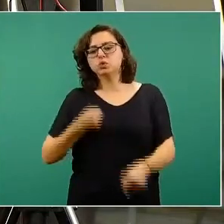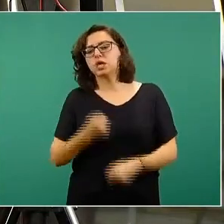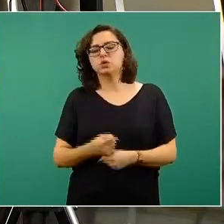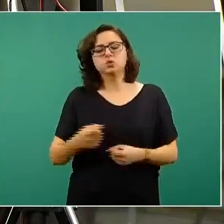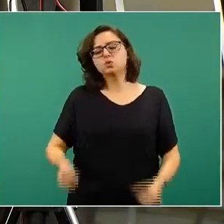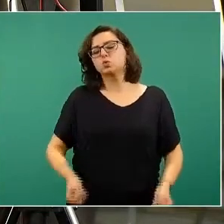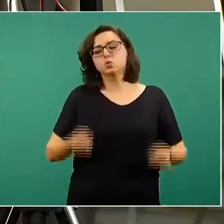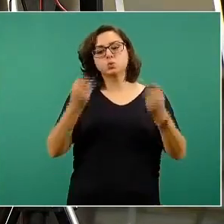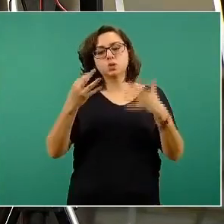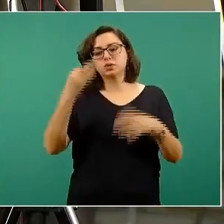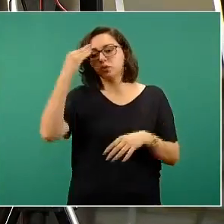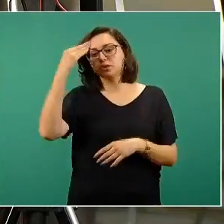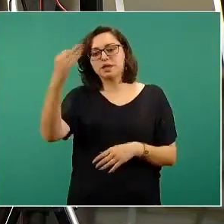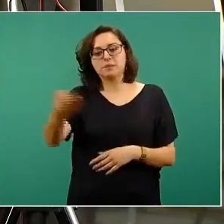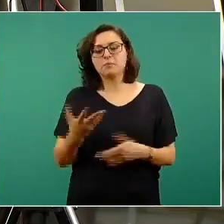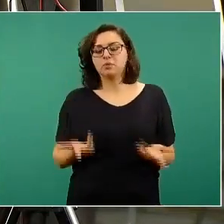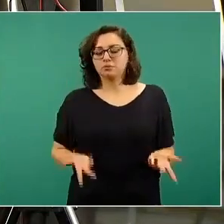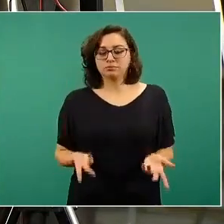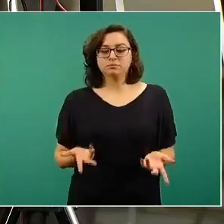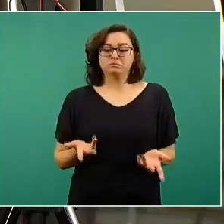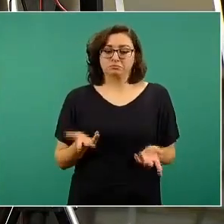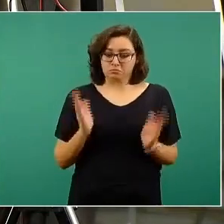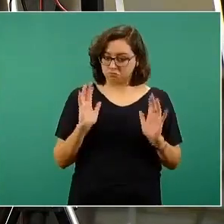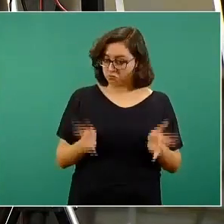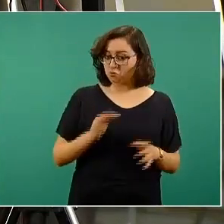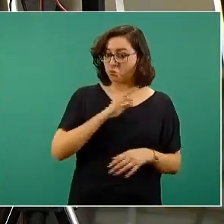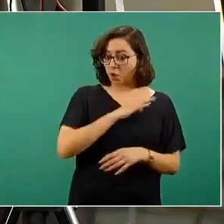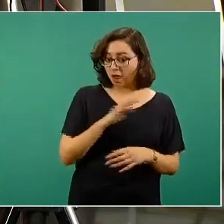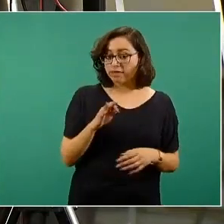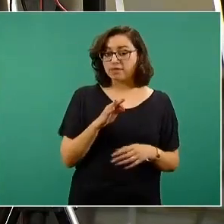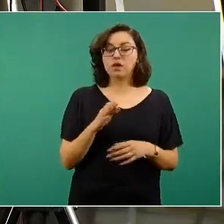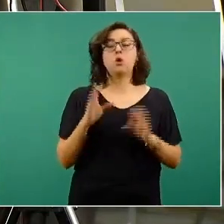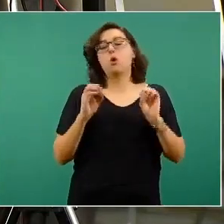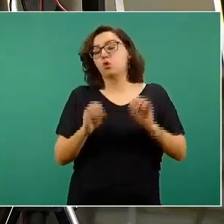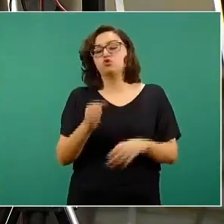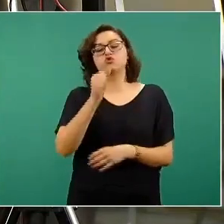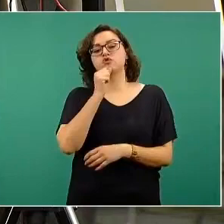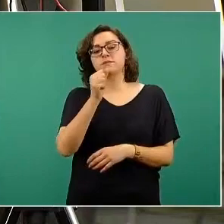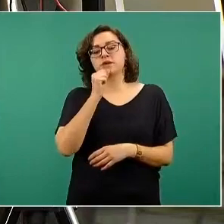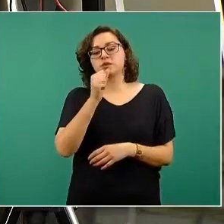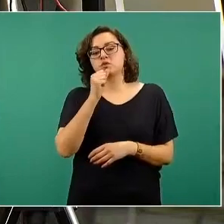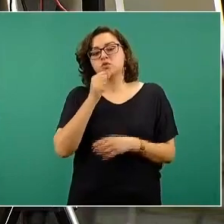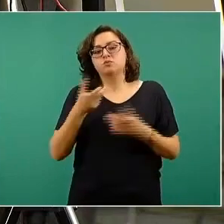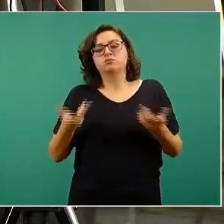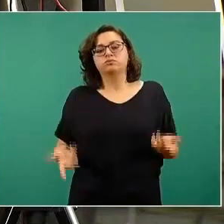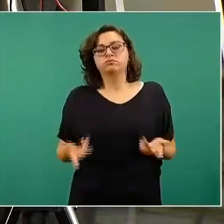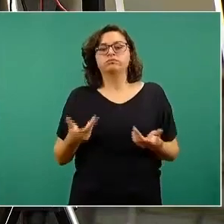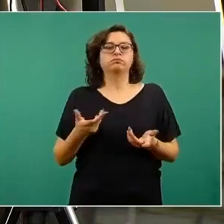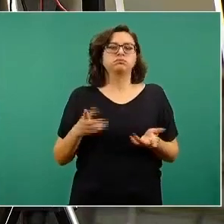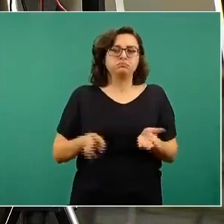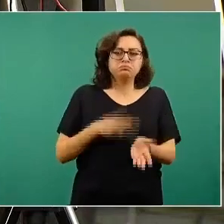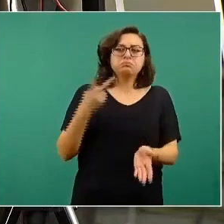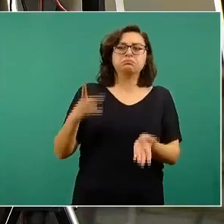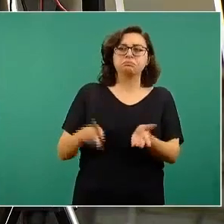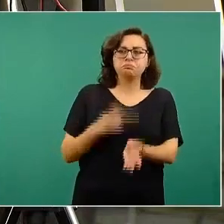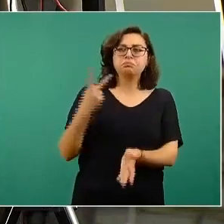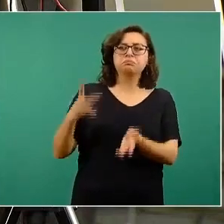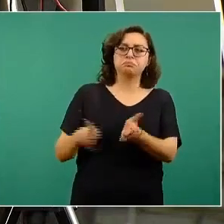son lentas o ya nos podríamos ir aproximando, y si será anual y si